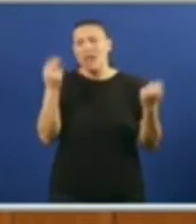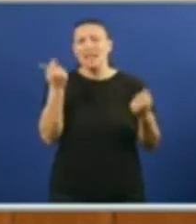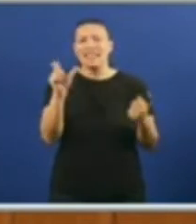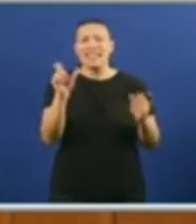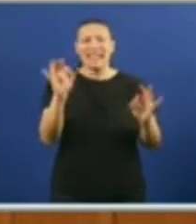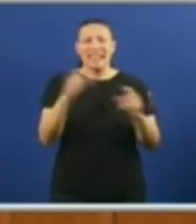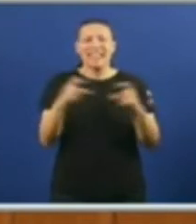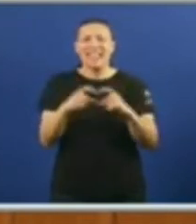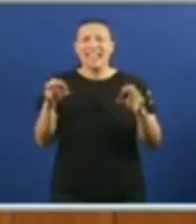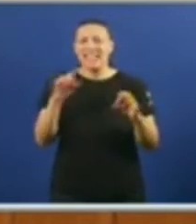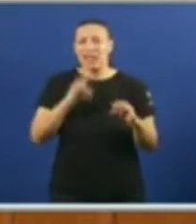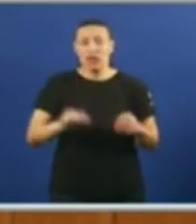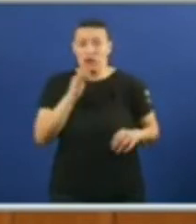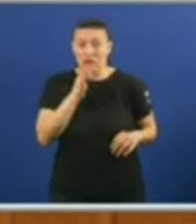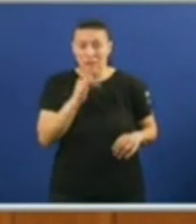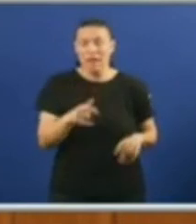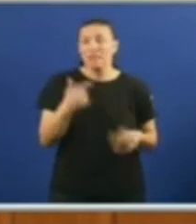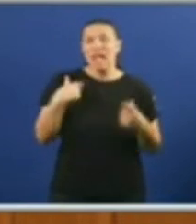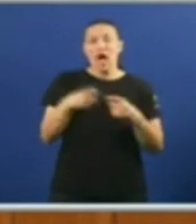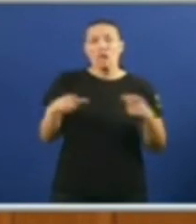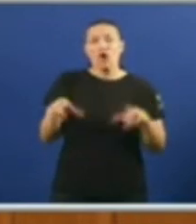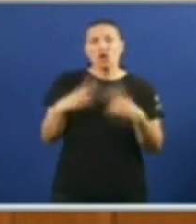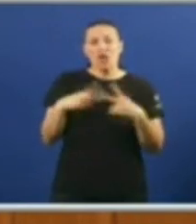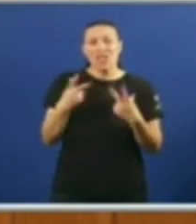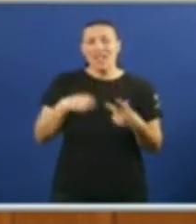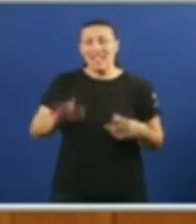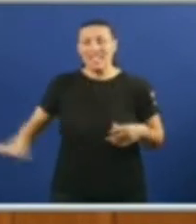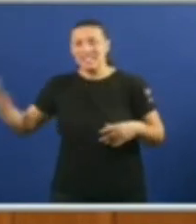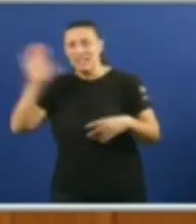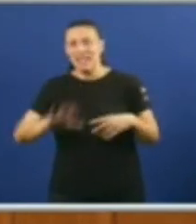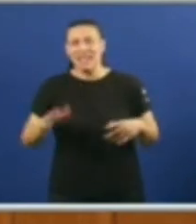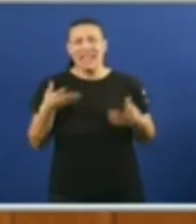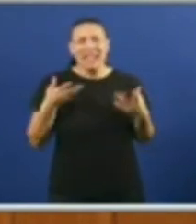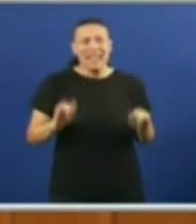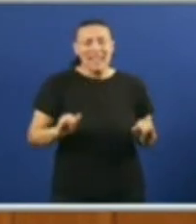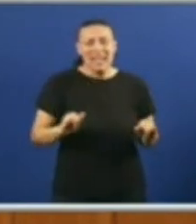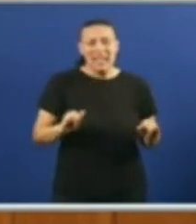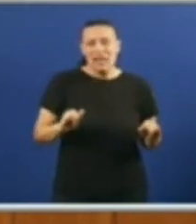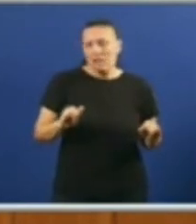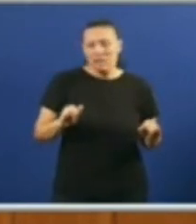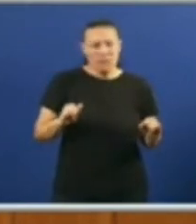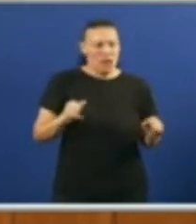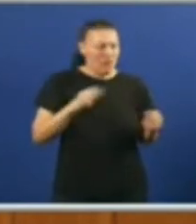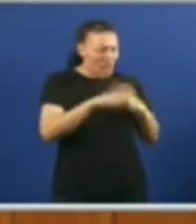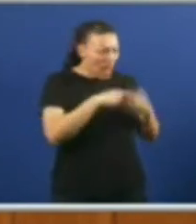eléctrico, vemos como o bono social que se puxo en marcha no Estado non chega nin a metade das familias